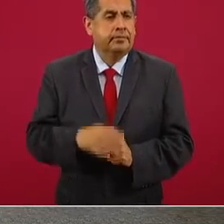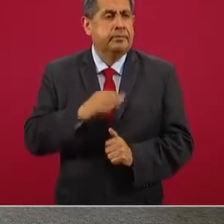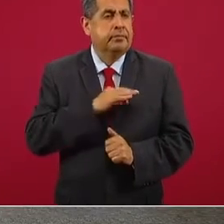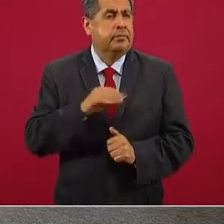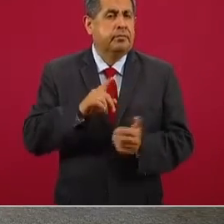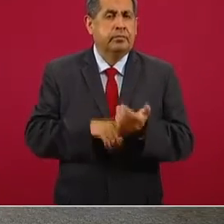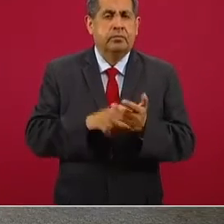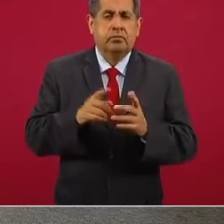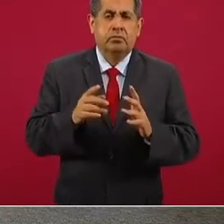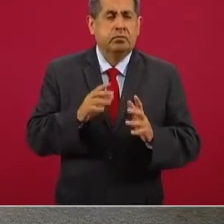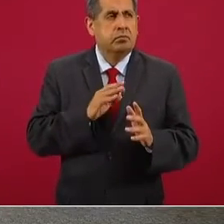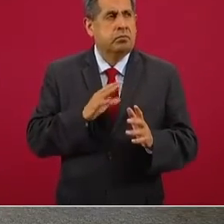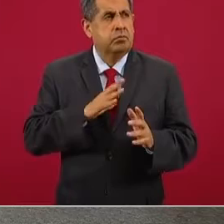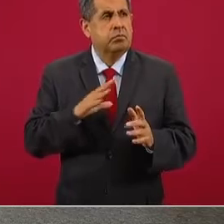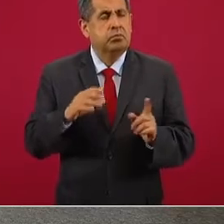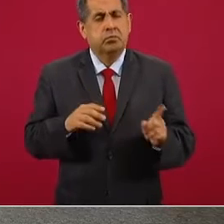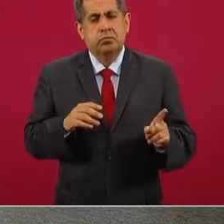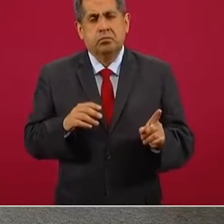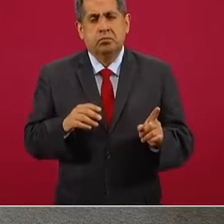alrededor de